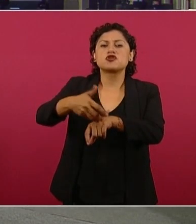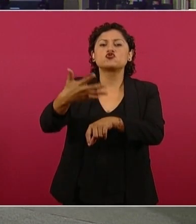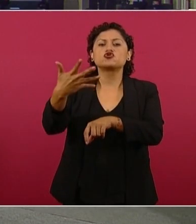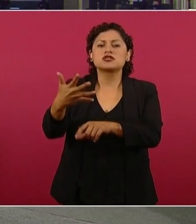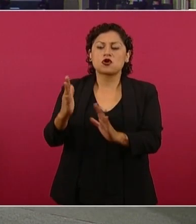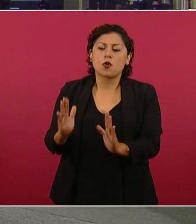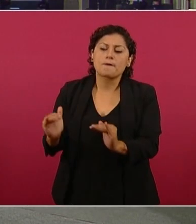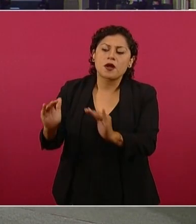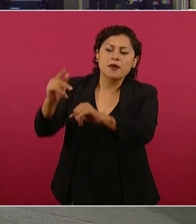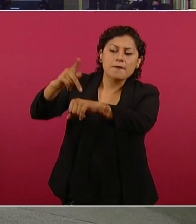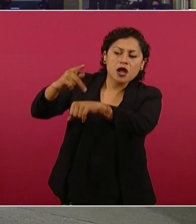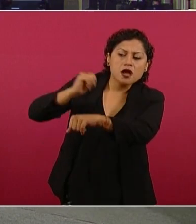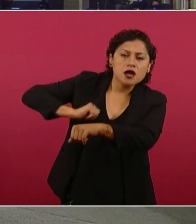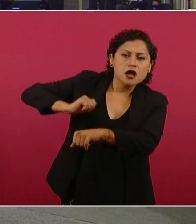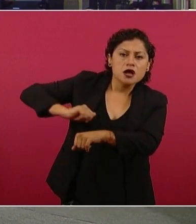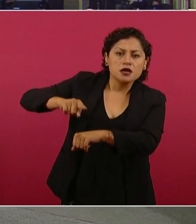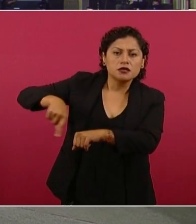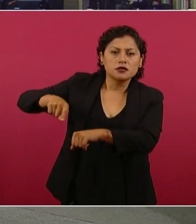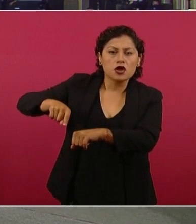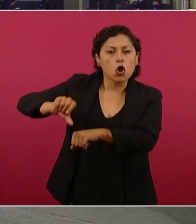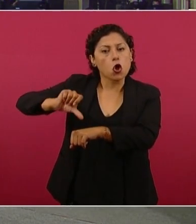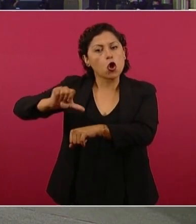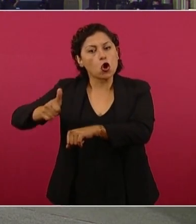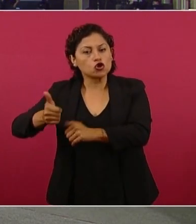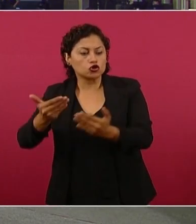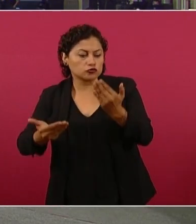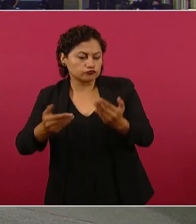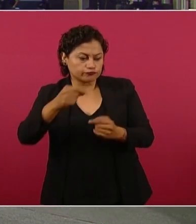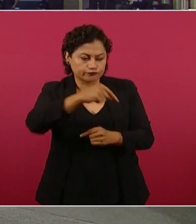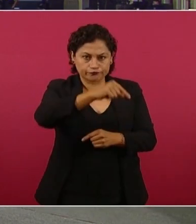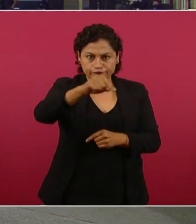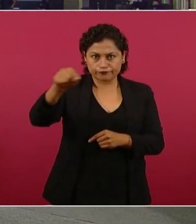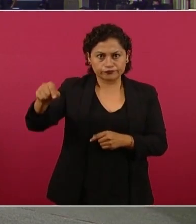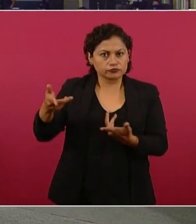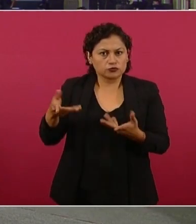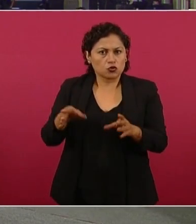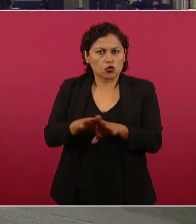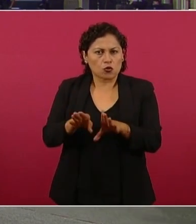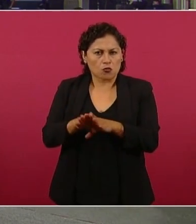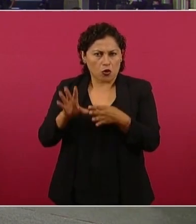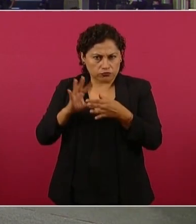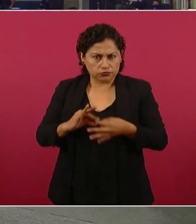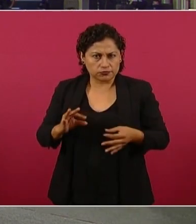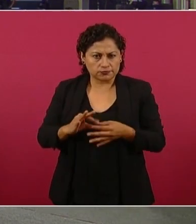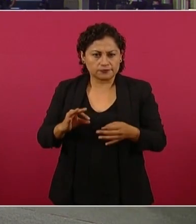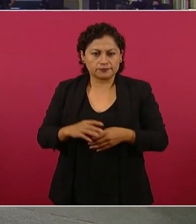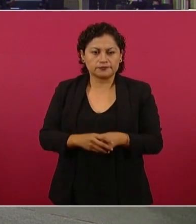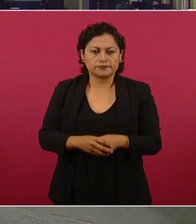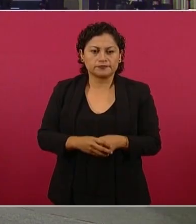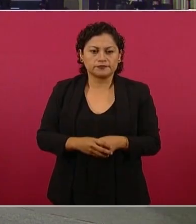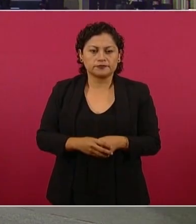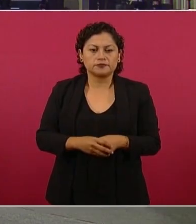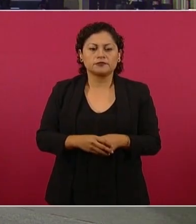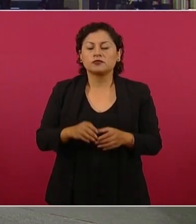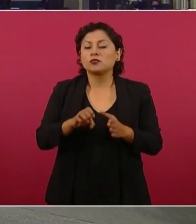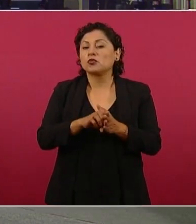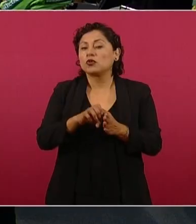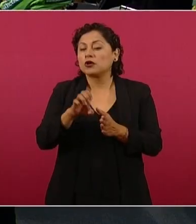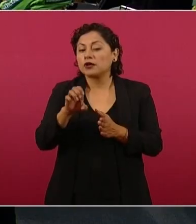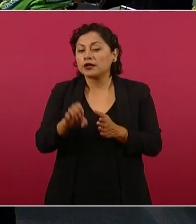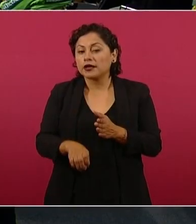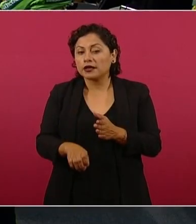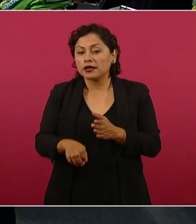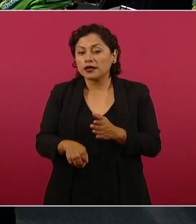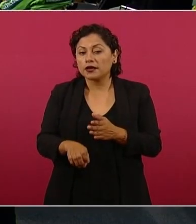comparación con los otros tramos. Por ejemplo, lo que significa